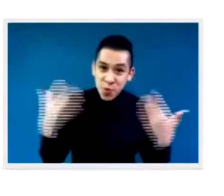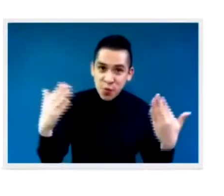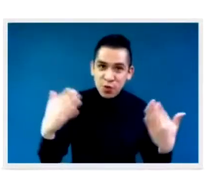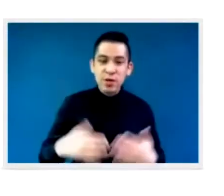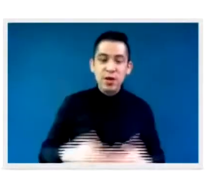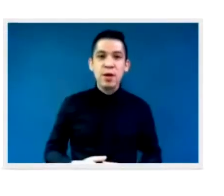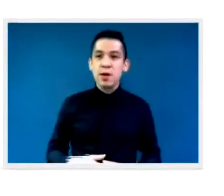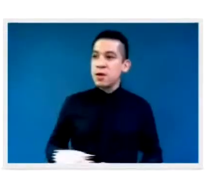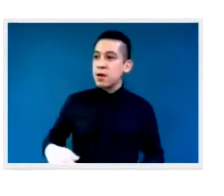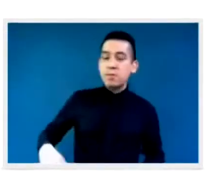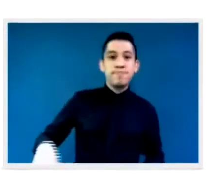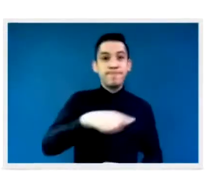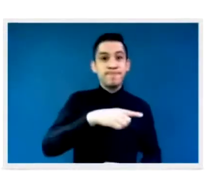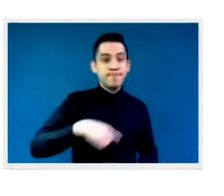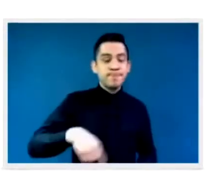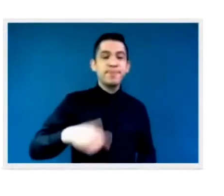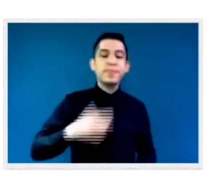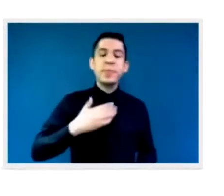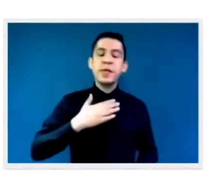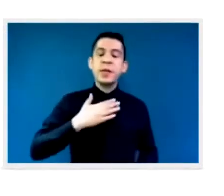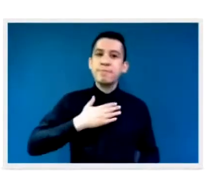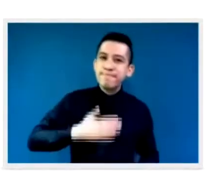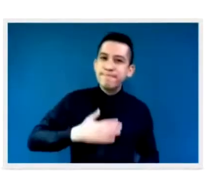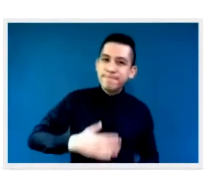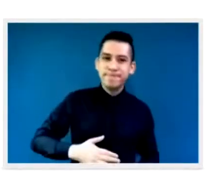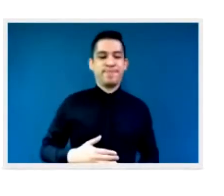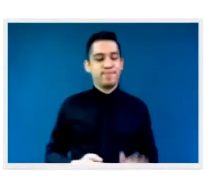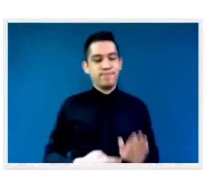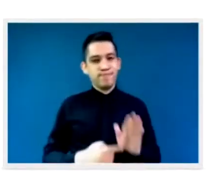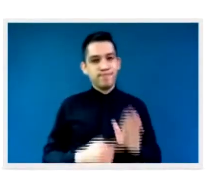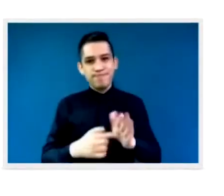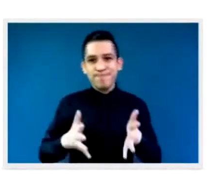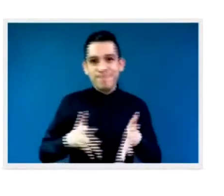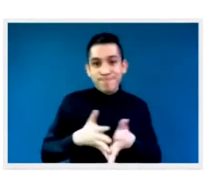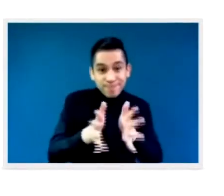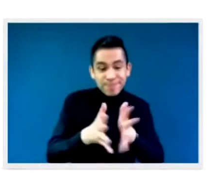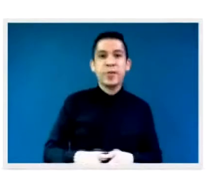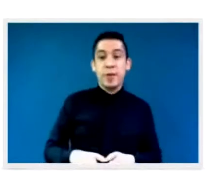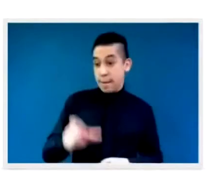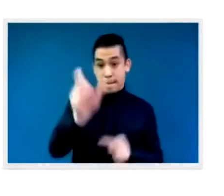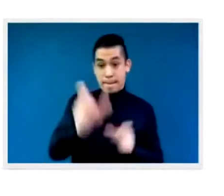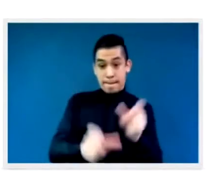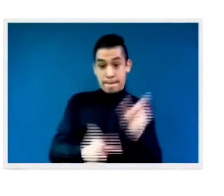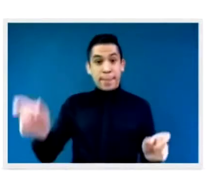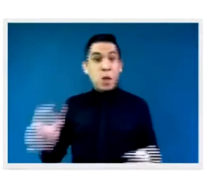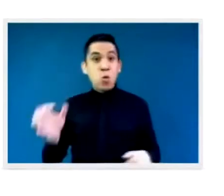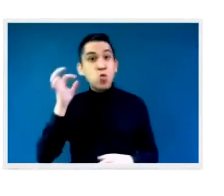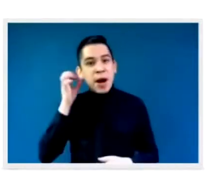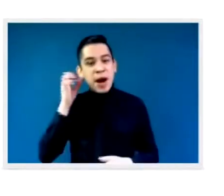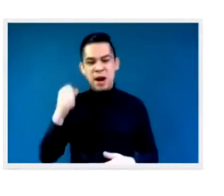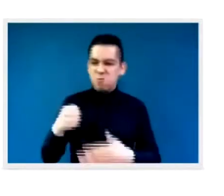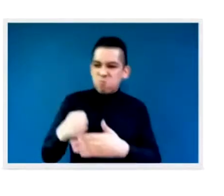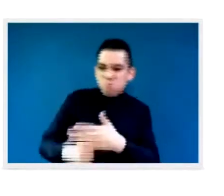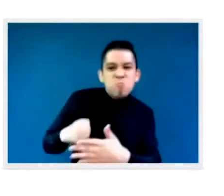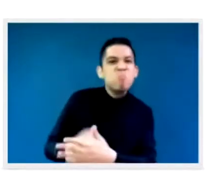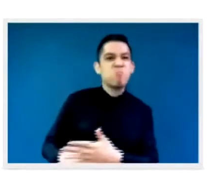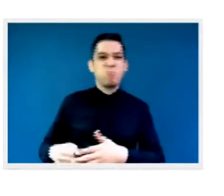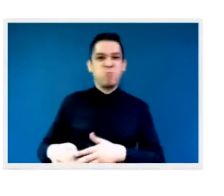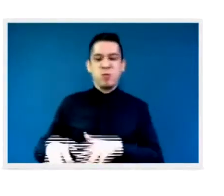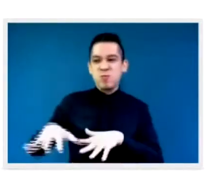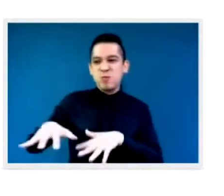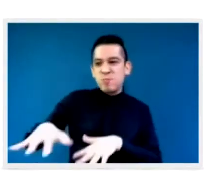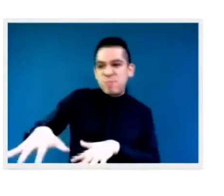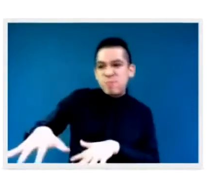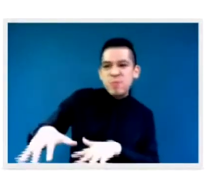feminista, del liderazgo joven para lograr cambios transformadores. Un momento crucial para la participación de promotoras y promotores